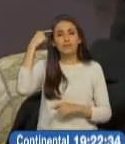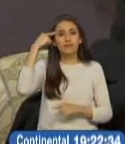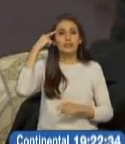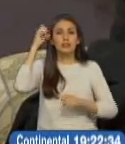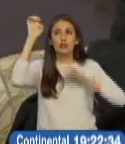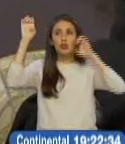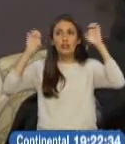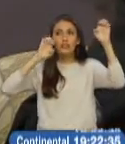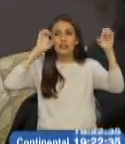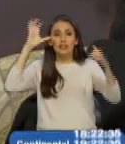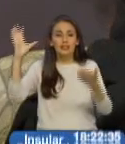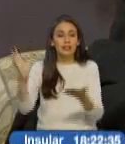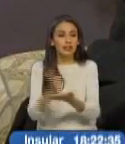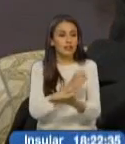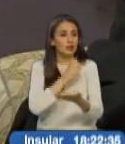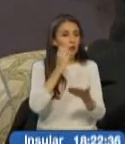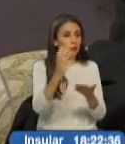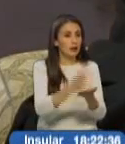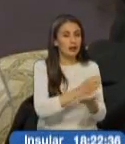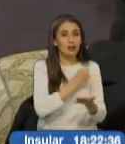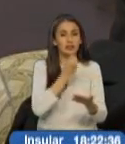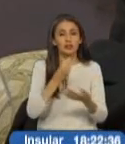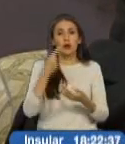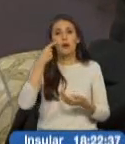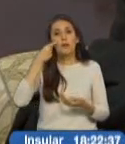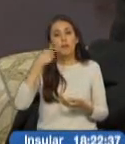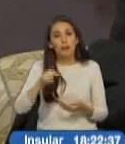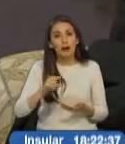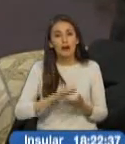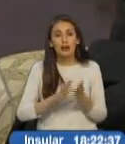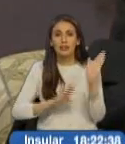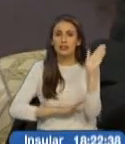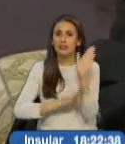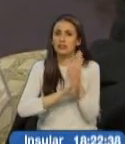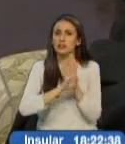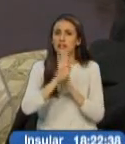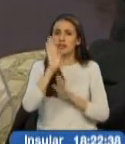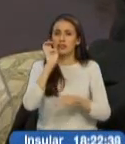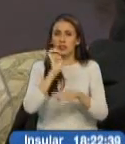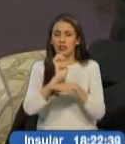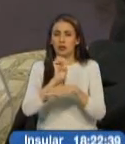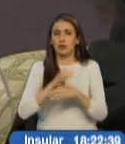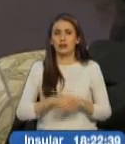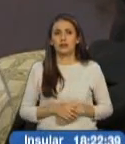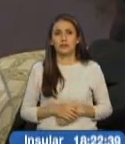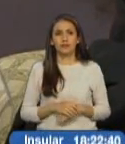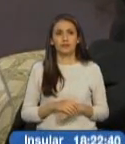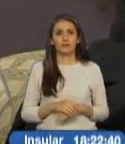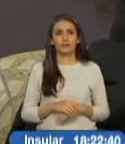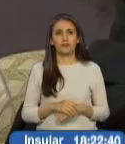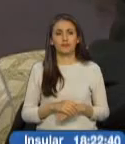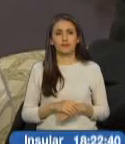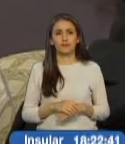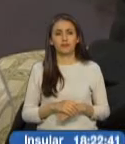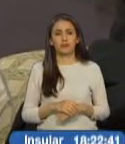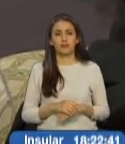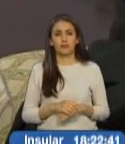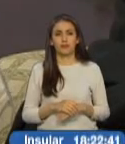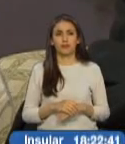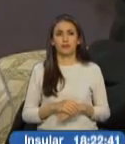recuperación ante esa, diría que estrategias muy inteligentes de recuperación ante